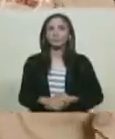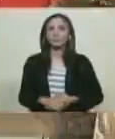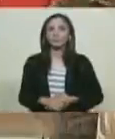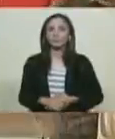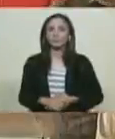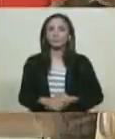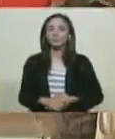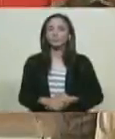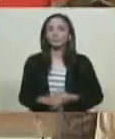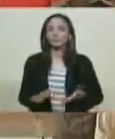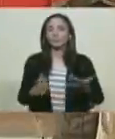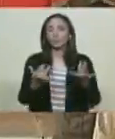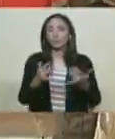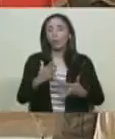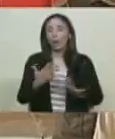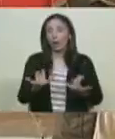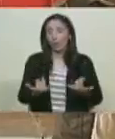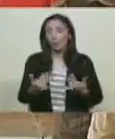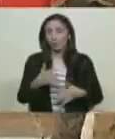yo siento una gran emoción